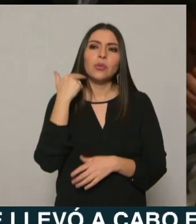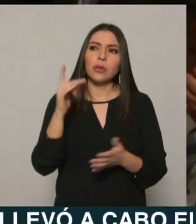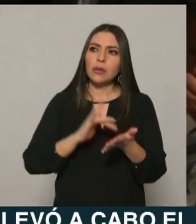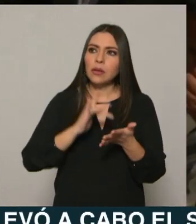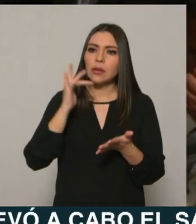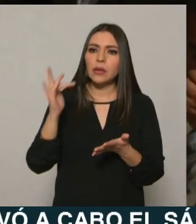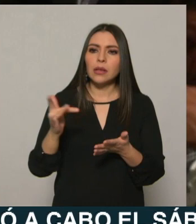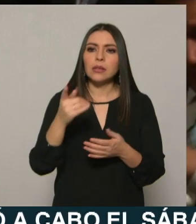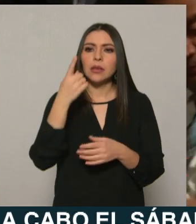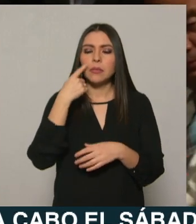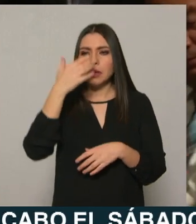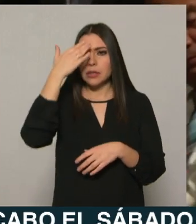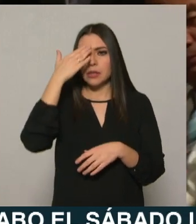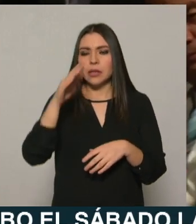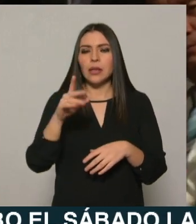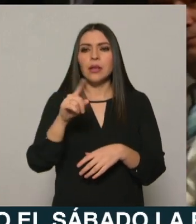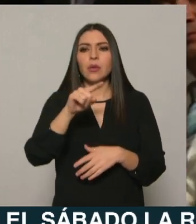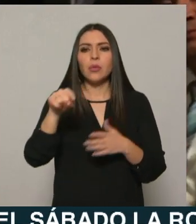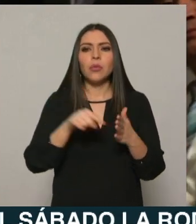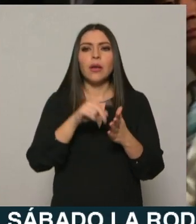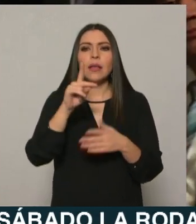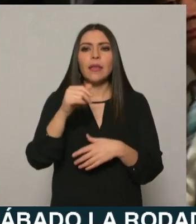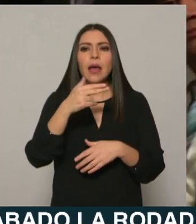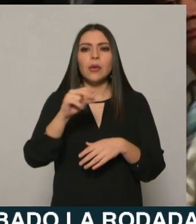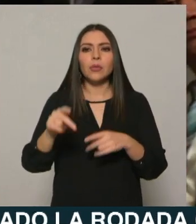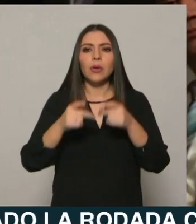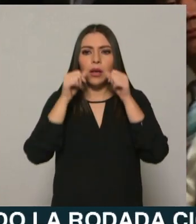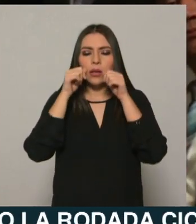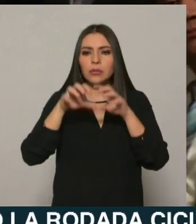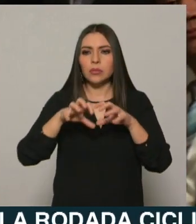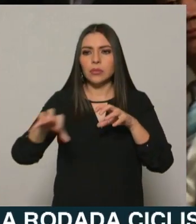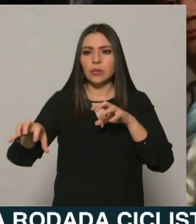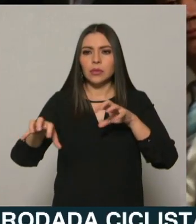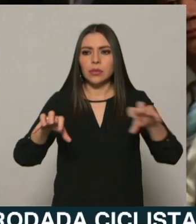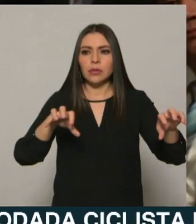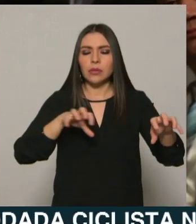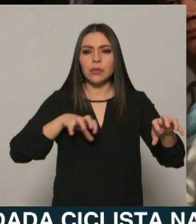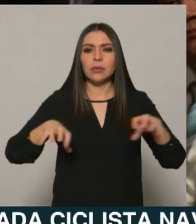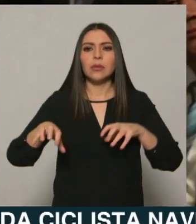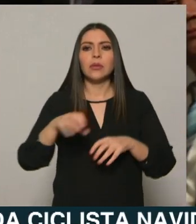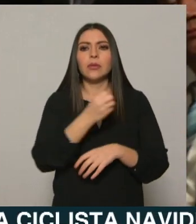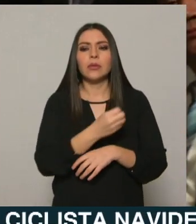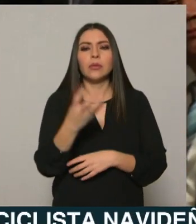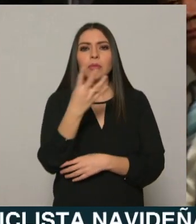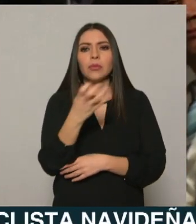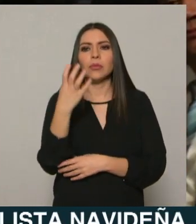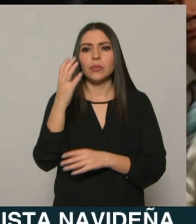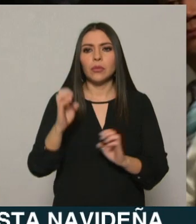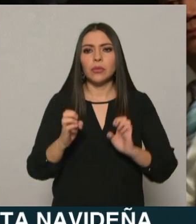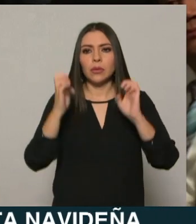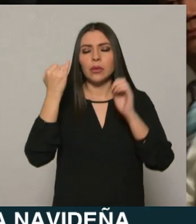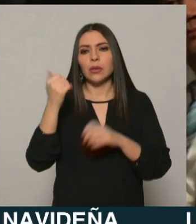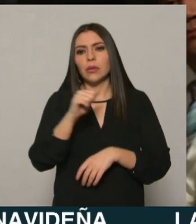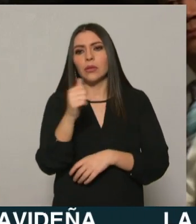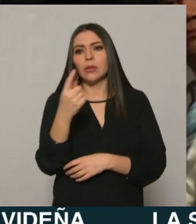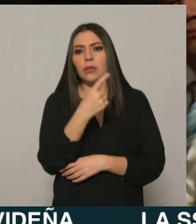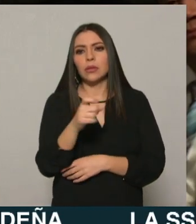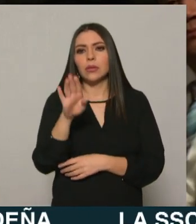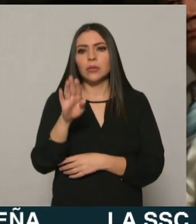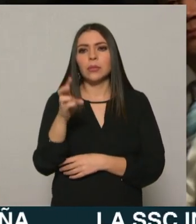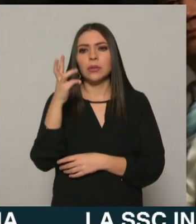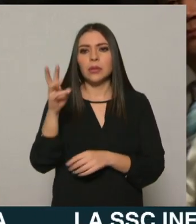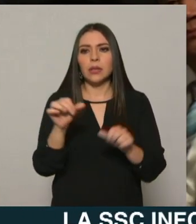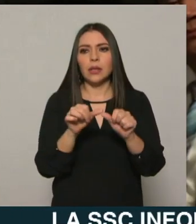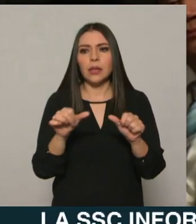las zonas dañadas de atención en los 404 edificios y en 193 polígonos